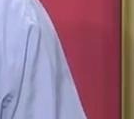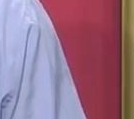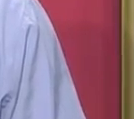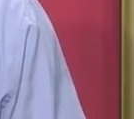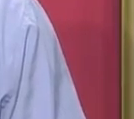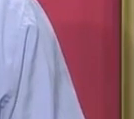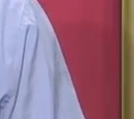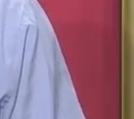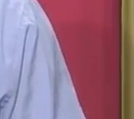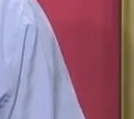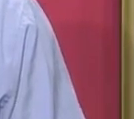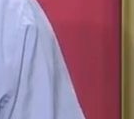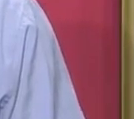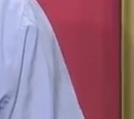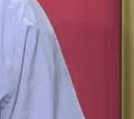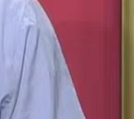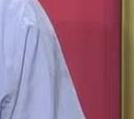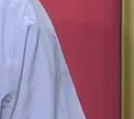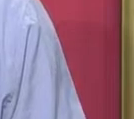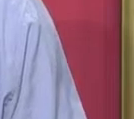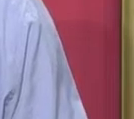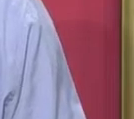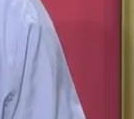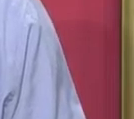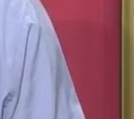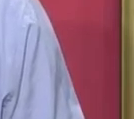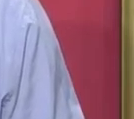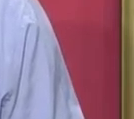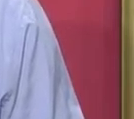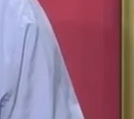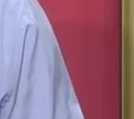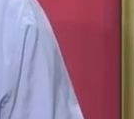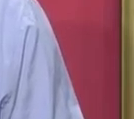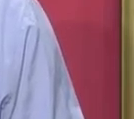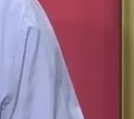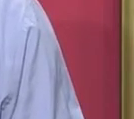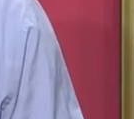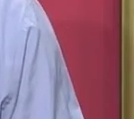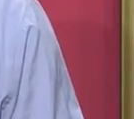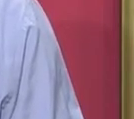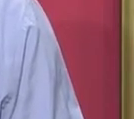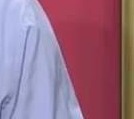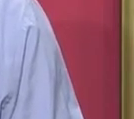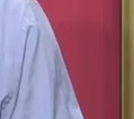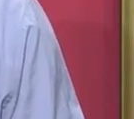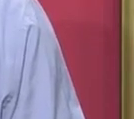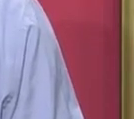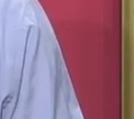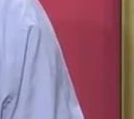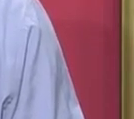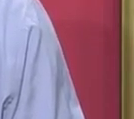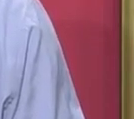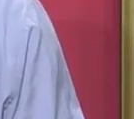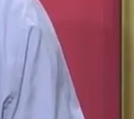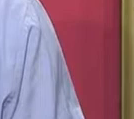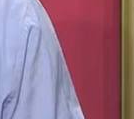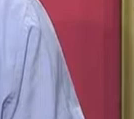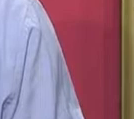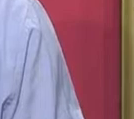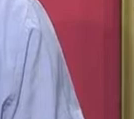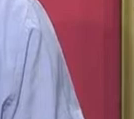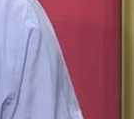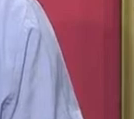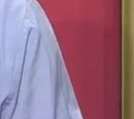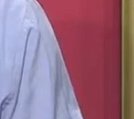Pero cuando veáis la abominación desoladora de que habló el profeta Daniel, puesta donde no debe estar, el que